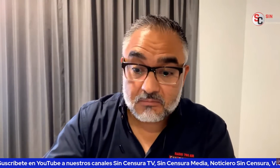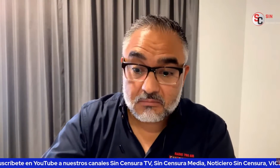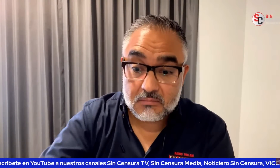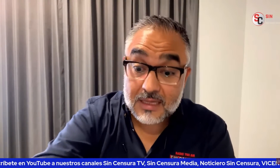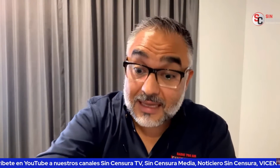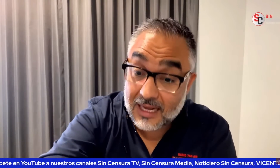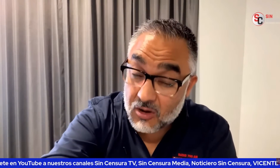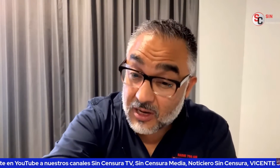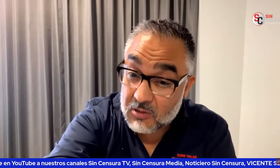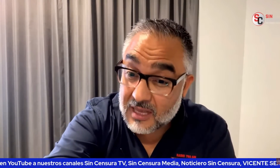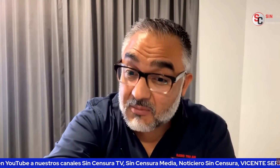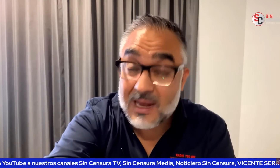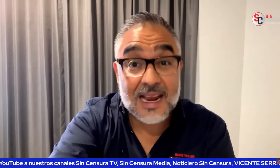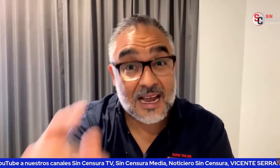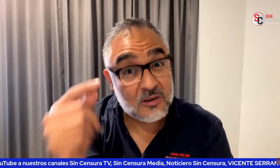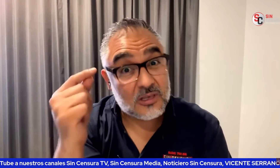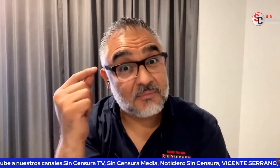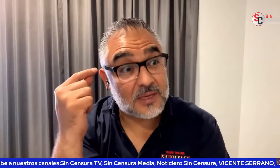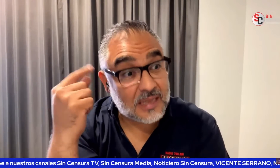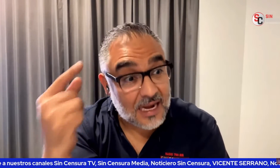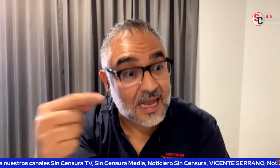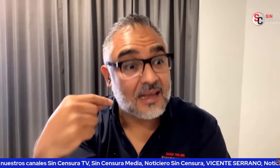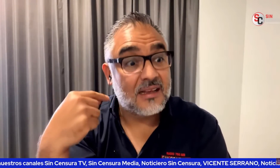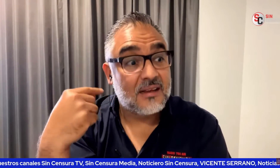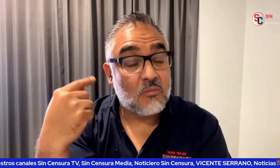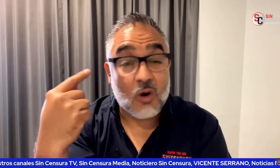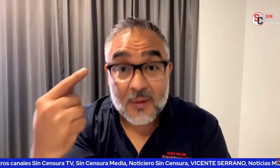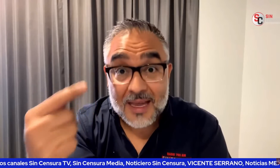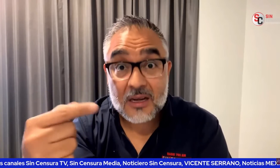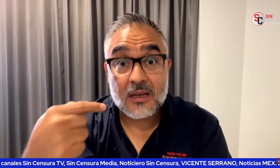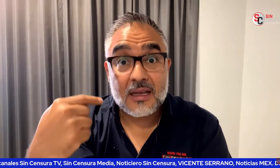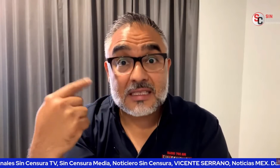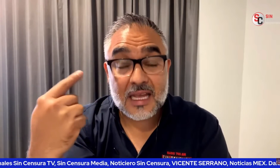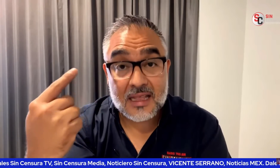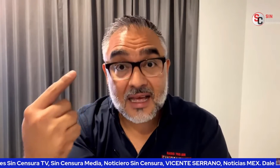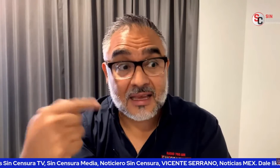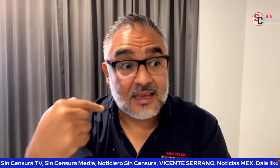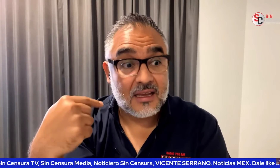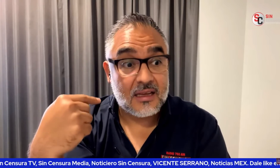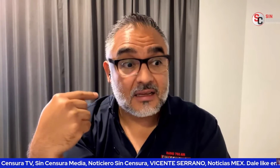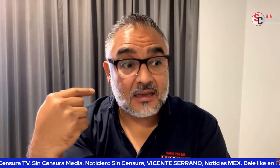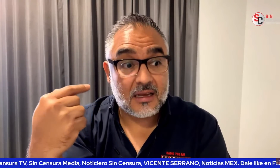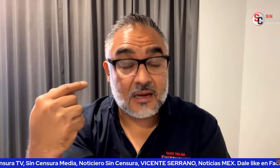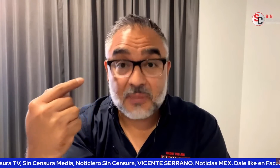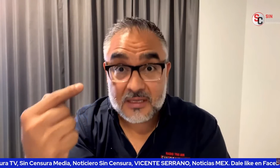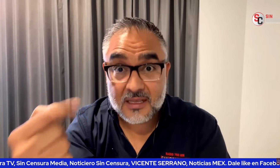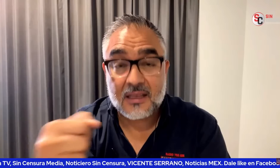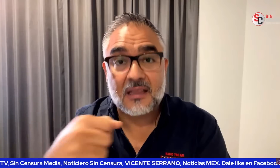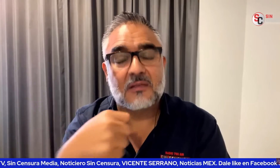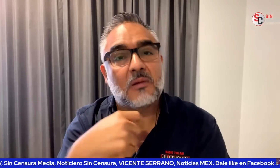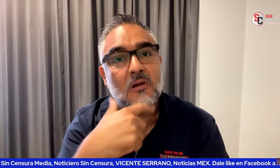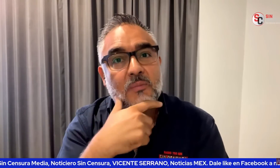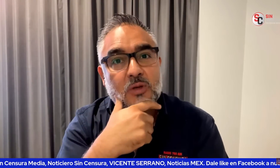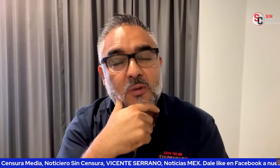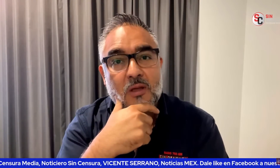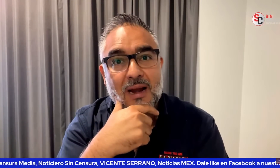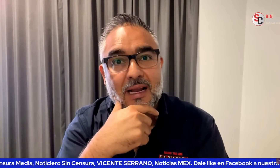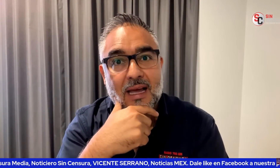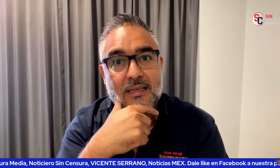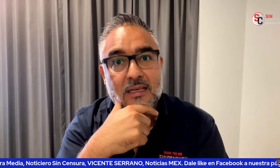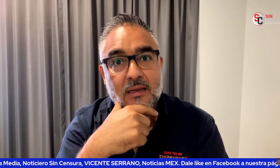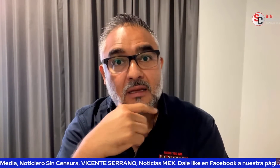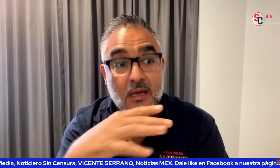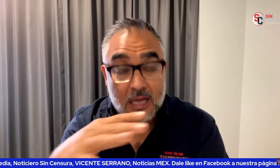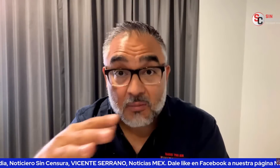que creo que no están muy lejanos a empezar a mover esta idea de el presidente Andrés Manuel López Obrador